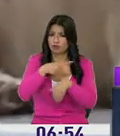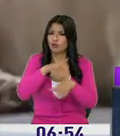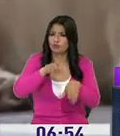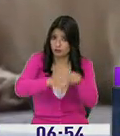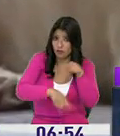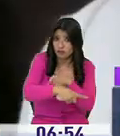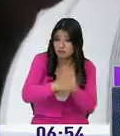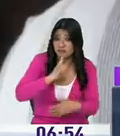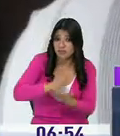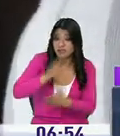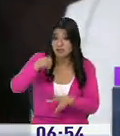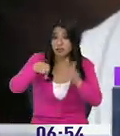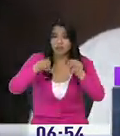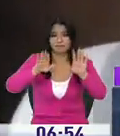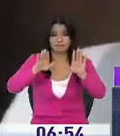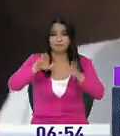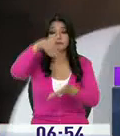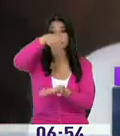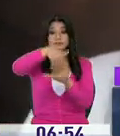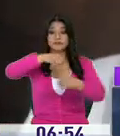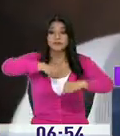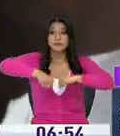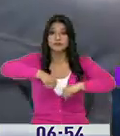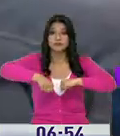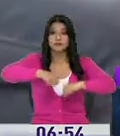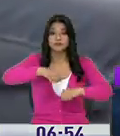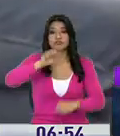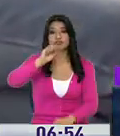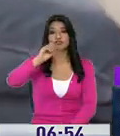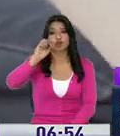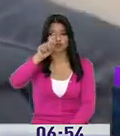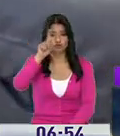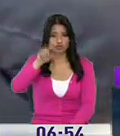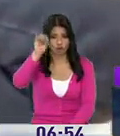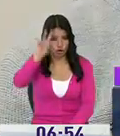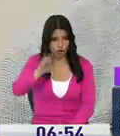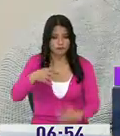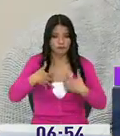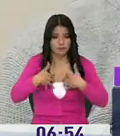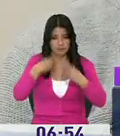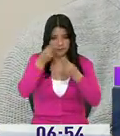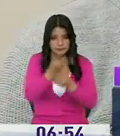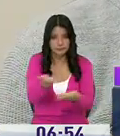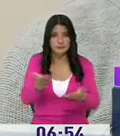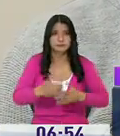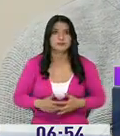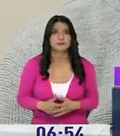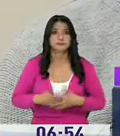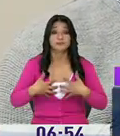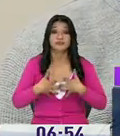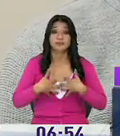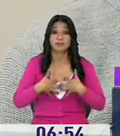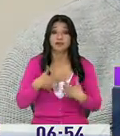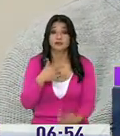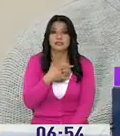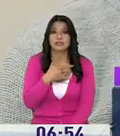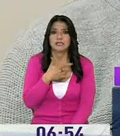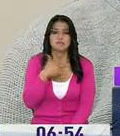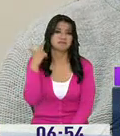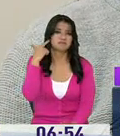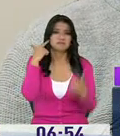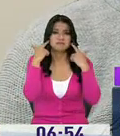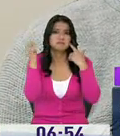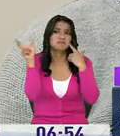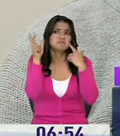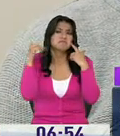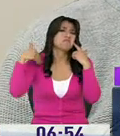animales desde el centro de gestión sanitaria urbani mal nos explican venderán que los animalitos tienen el sentido de el sentido del oído